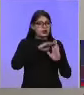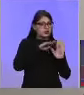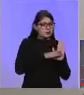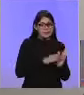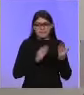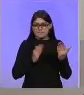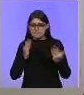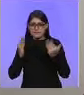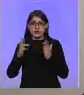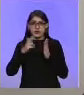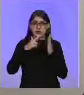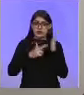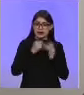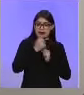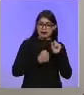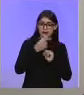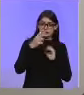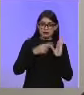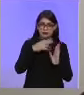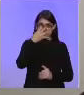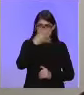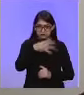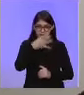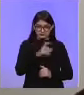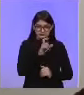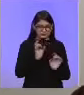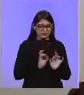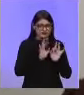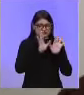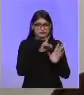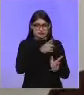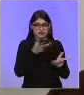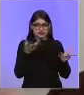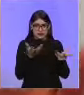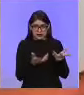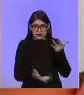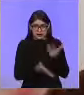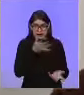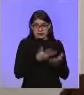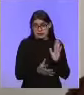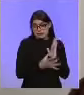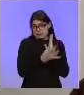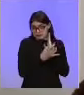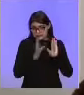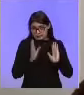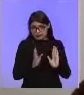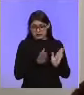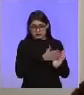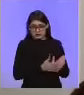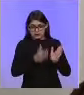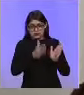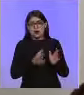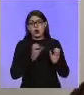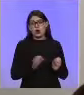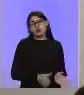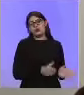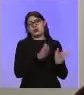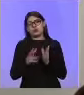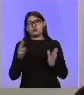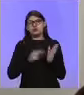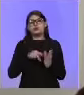la del reglamento de 2014 vigente al momento de los hechos alegados o si la de